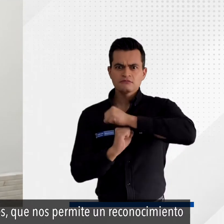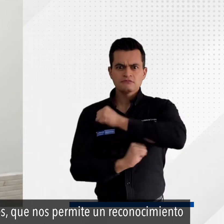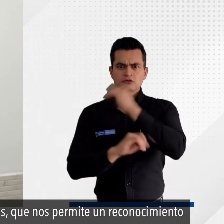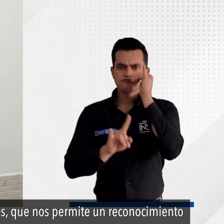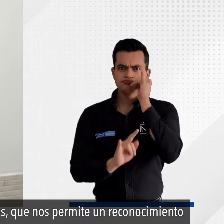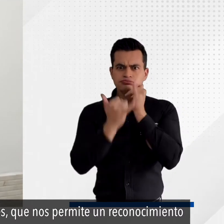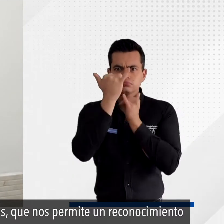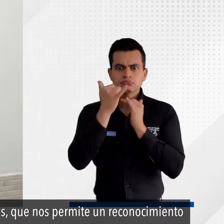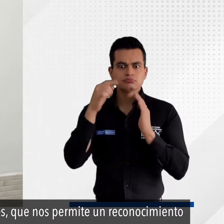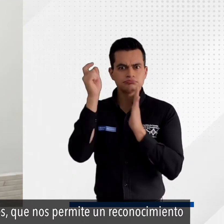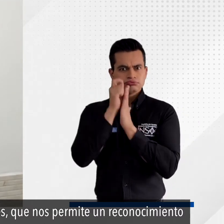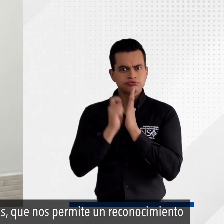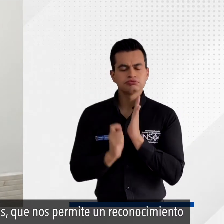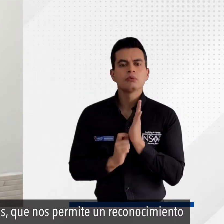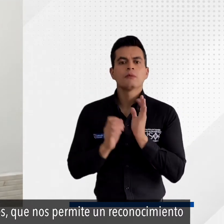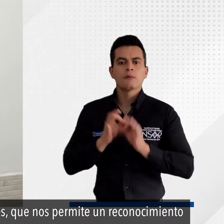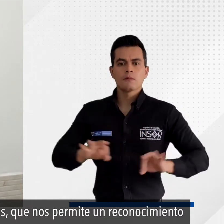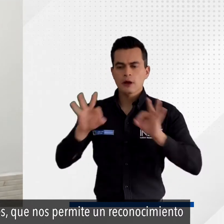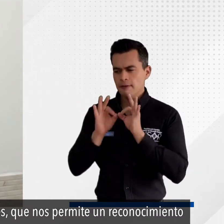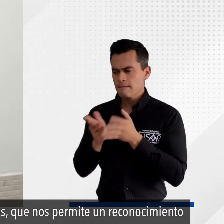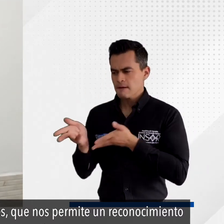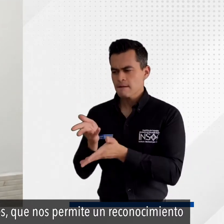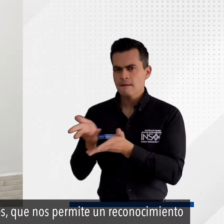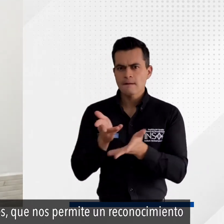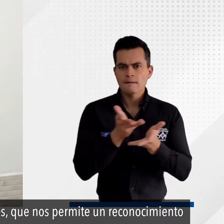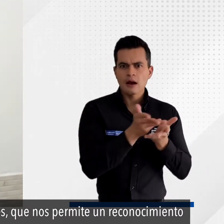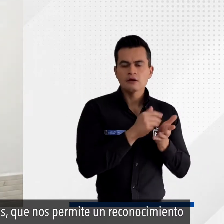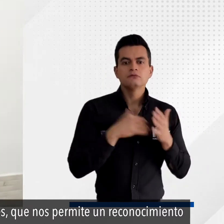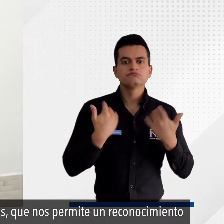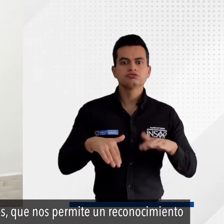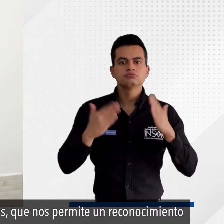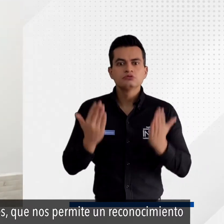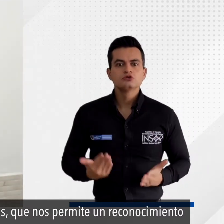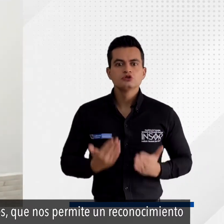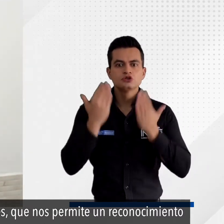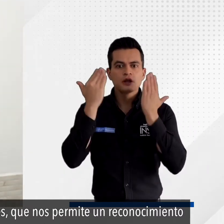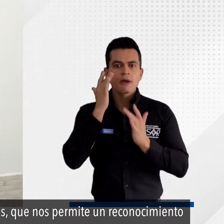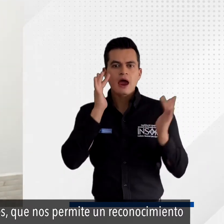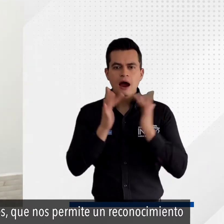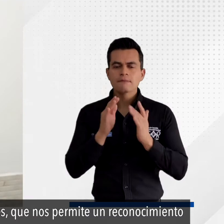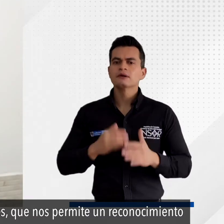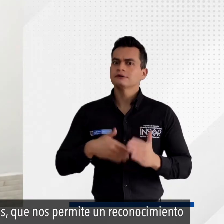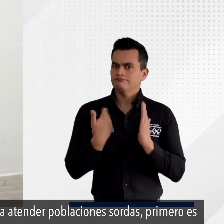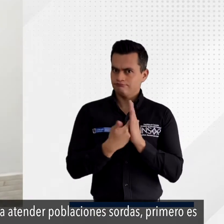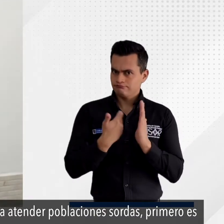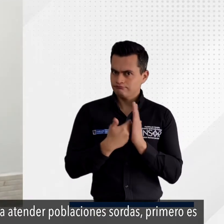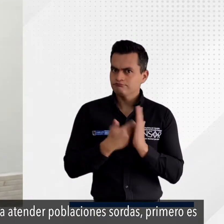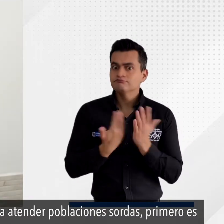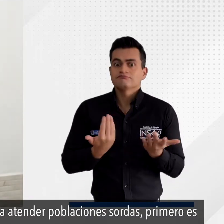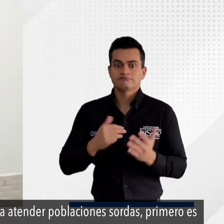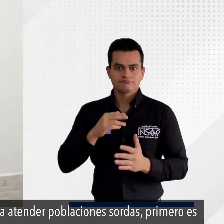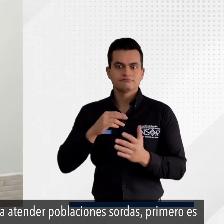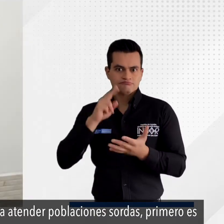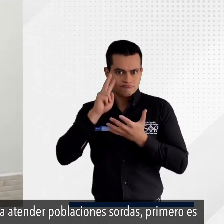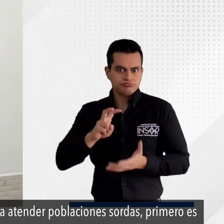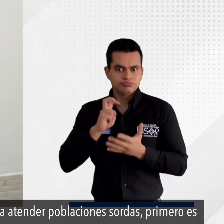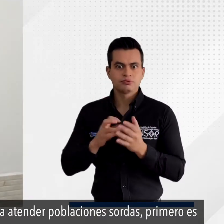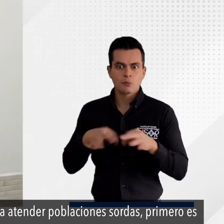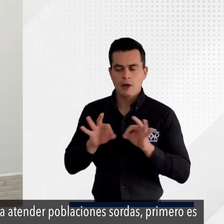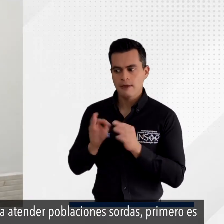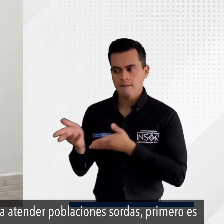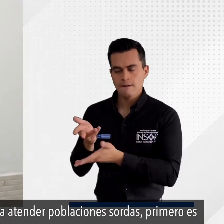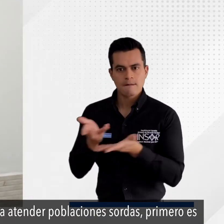epistemológicos enormes que nos permite un reconocimiento profesional con evidencia científica. Por lo tanto,